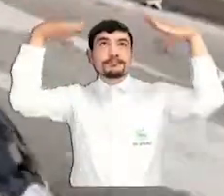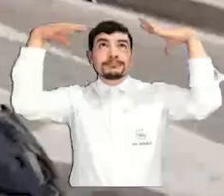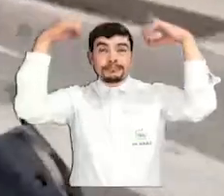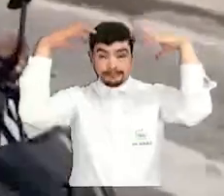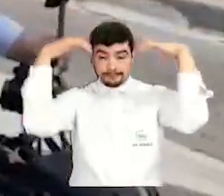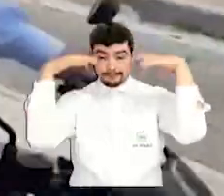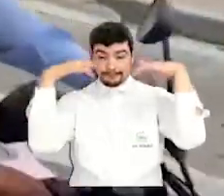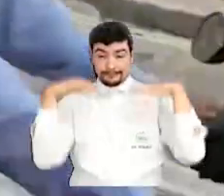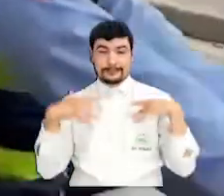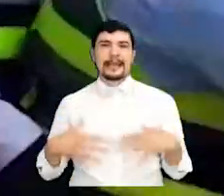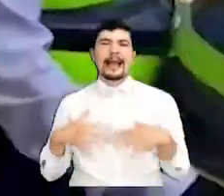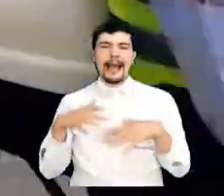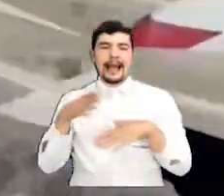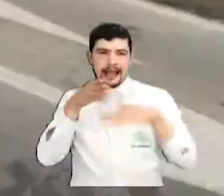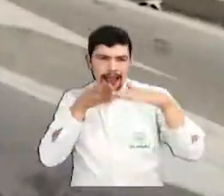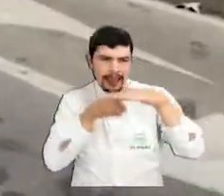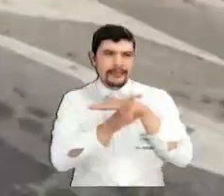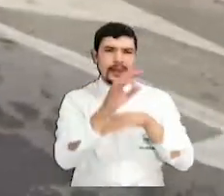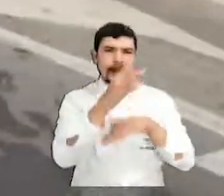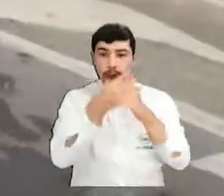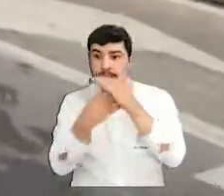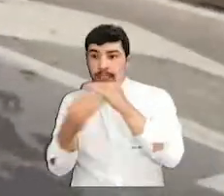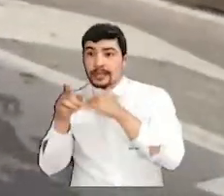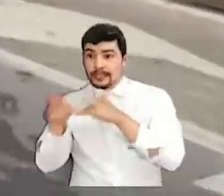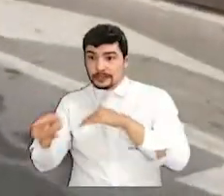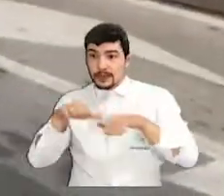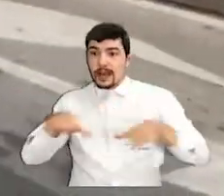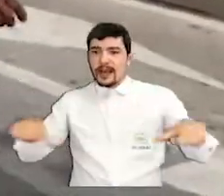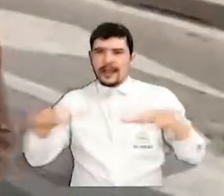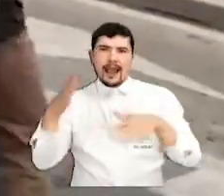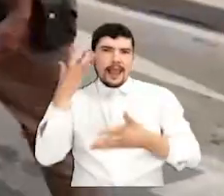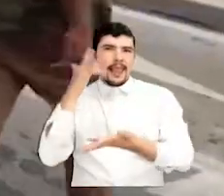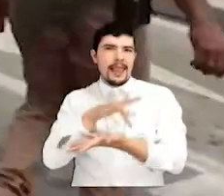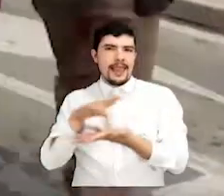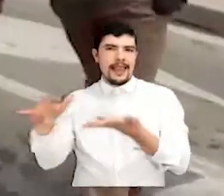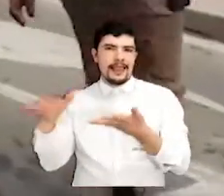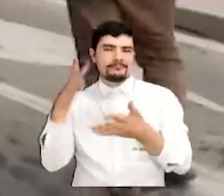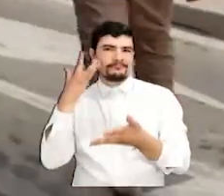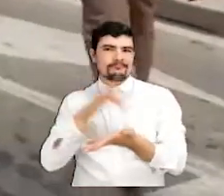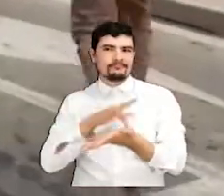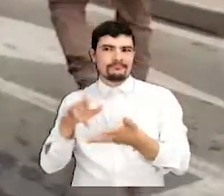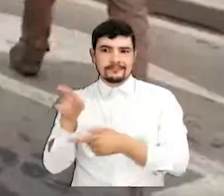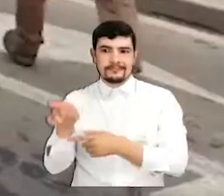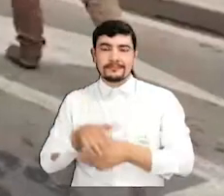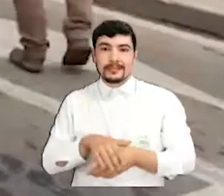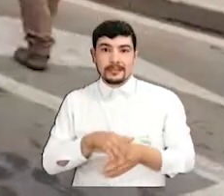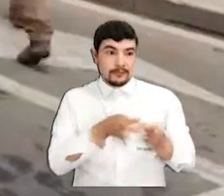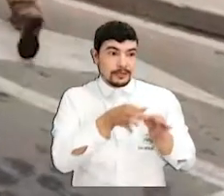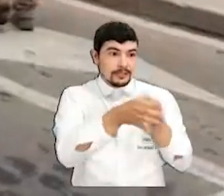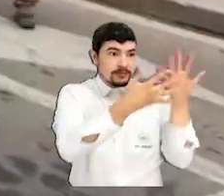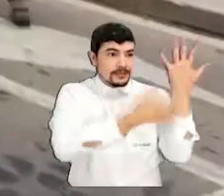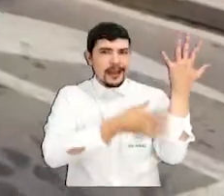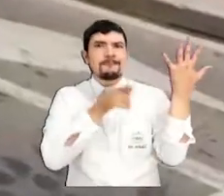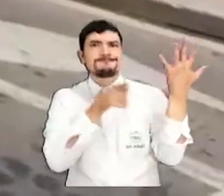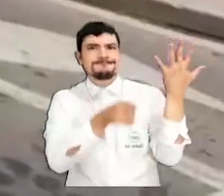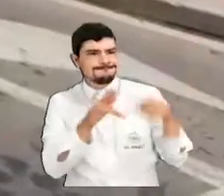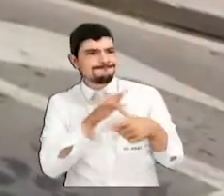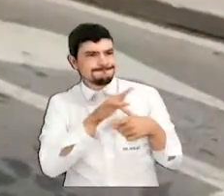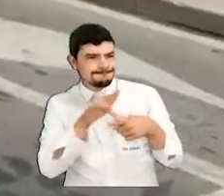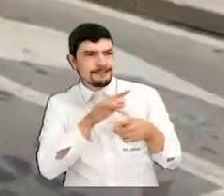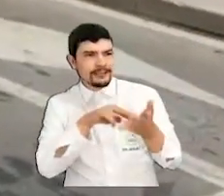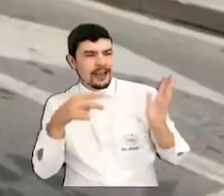desinfección a la entrada del municipio por decreto de la alcaldía toda persona que quiera entrar y sea foránea debe